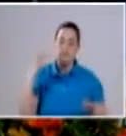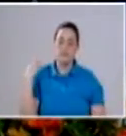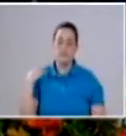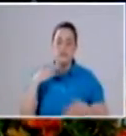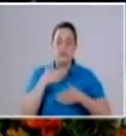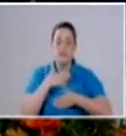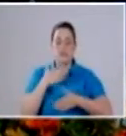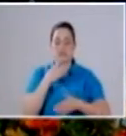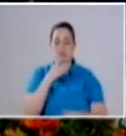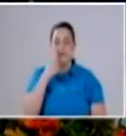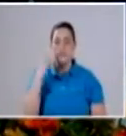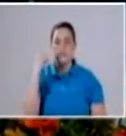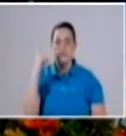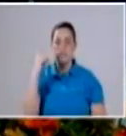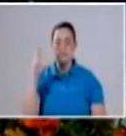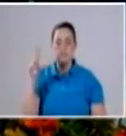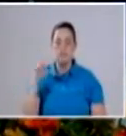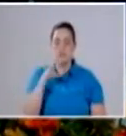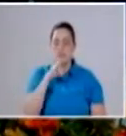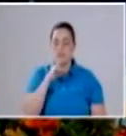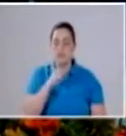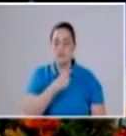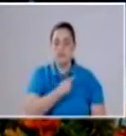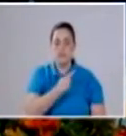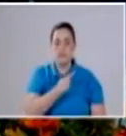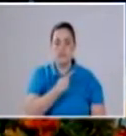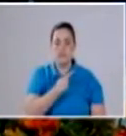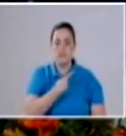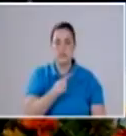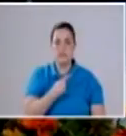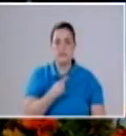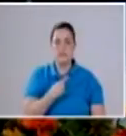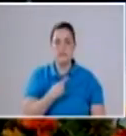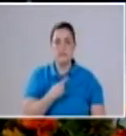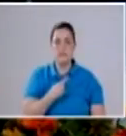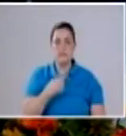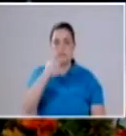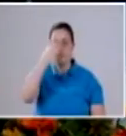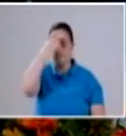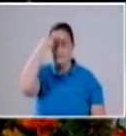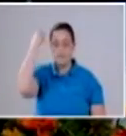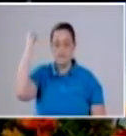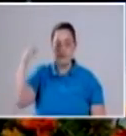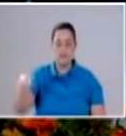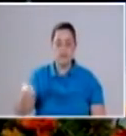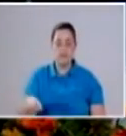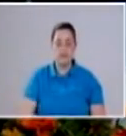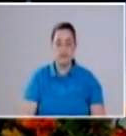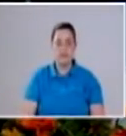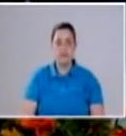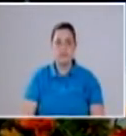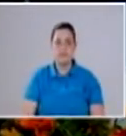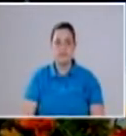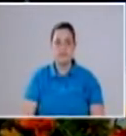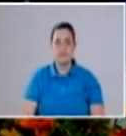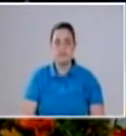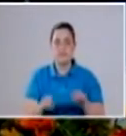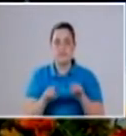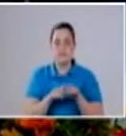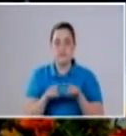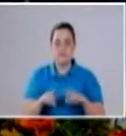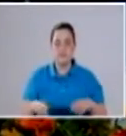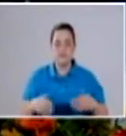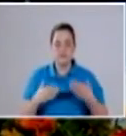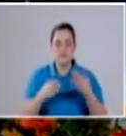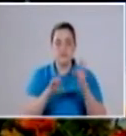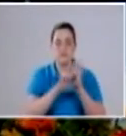Dios no solamente es ir al trabajo y todo lo que usted mencionaba, sino que en el mismo dar el